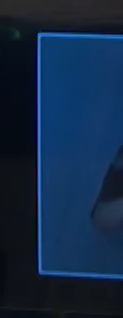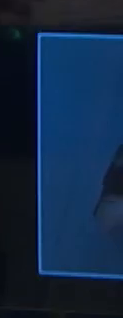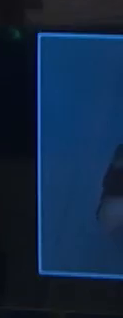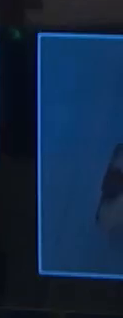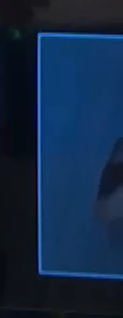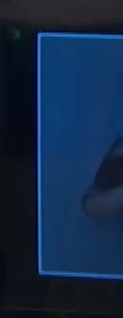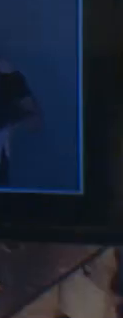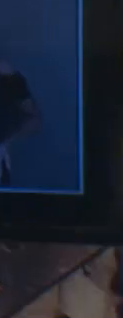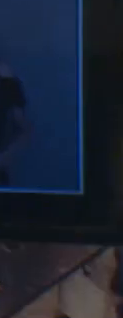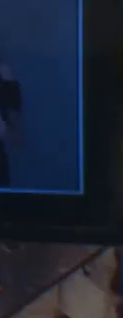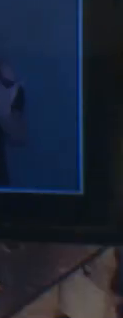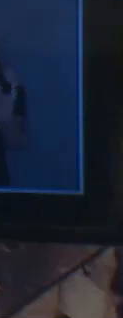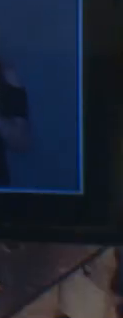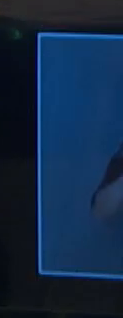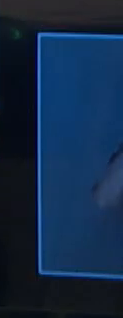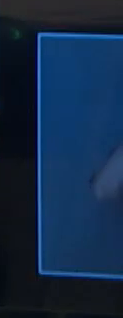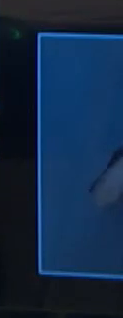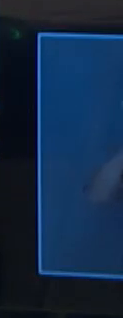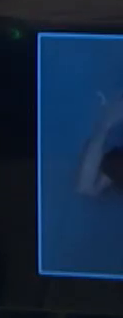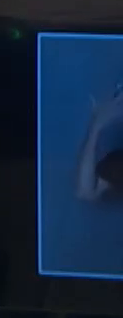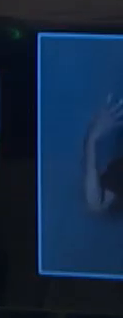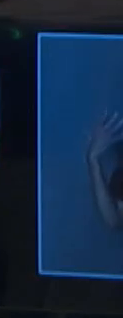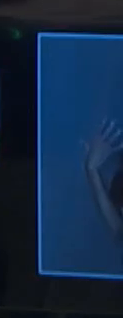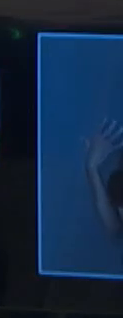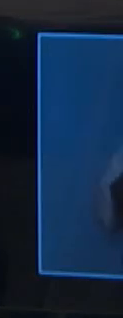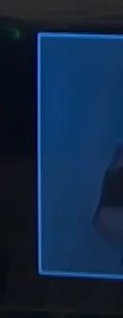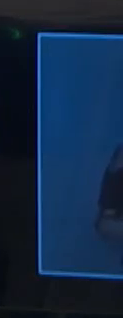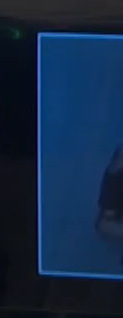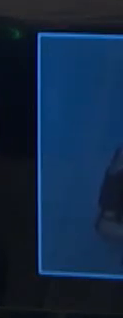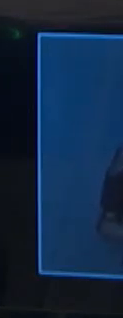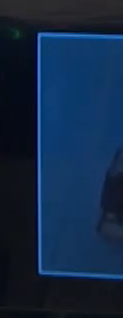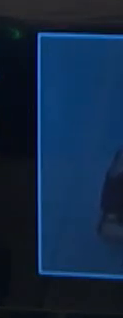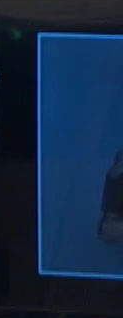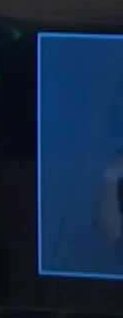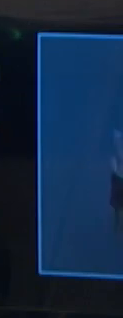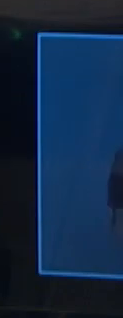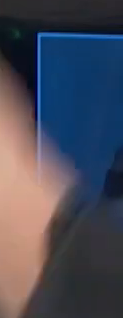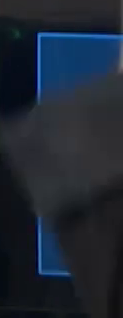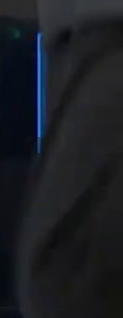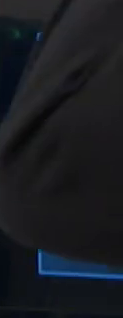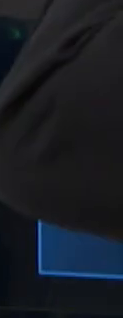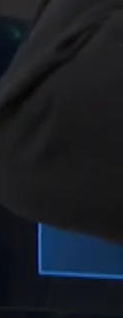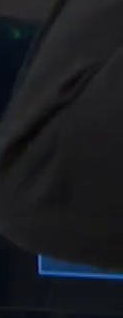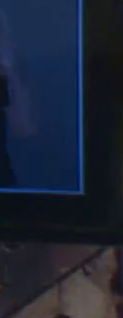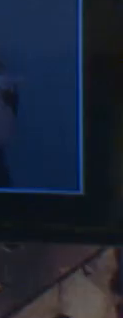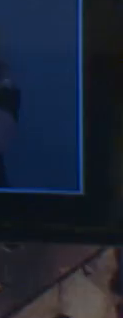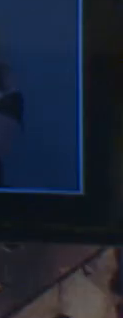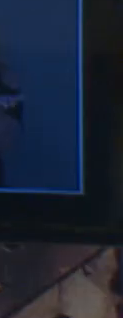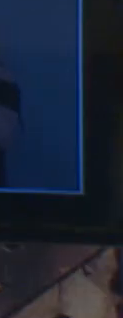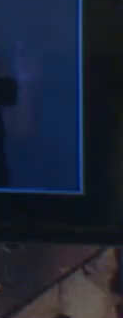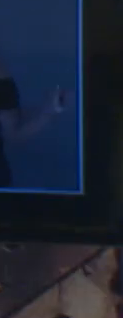varón referente referente total una mujer que está en 2018 en forma activa activista si se define ella